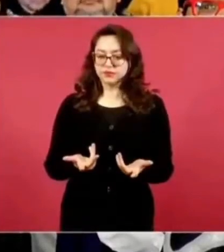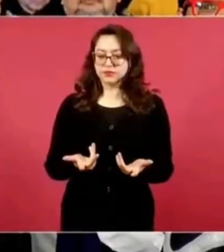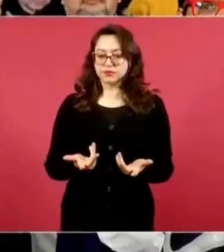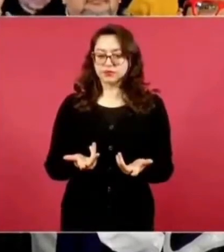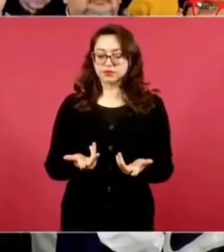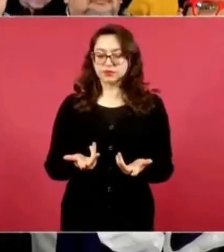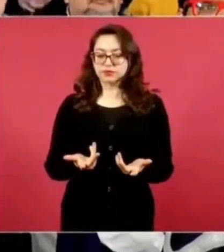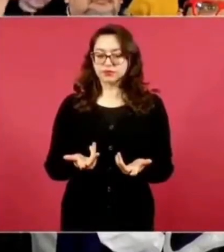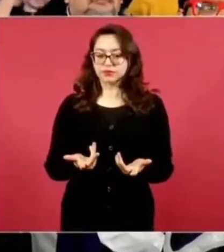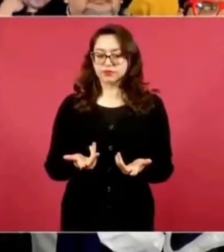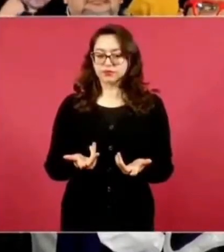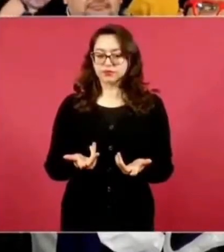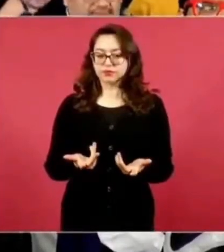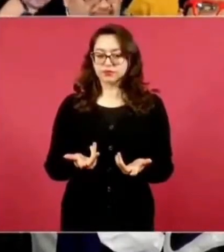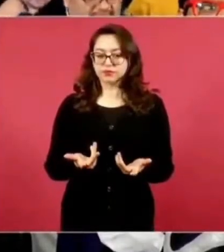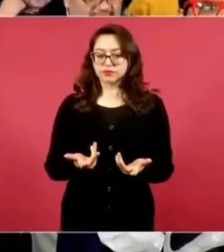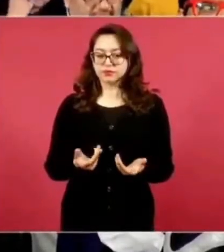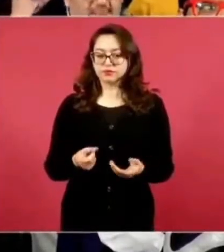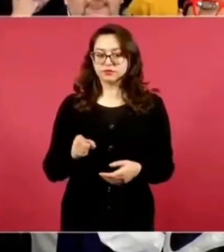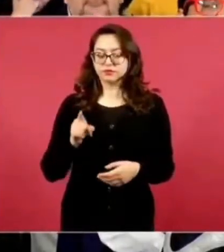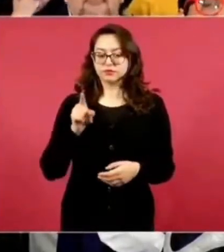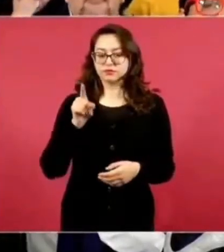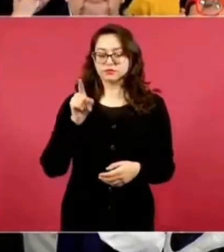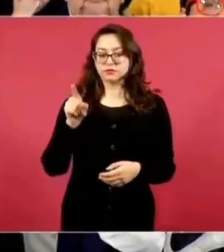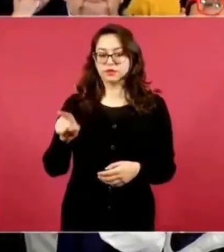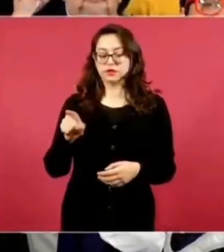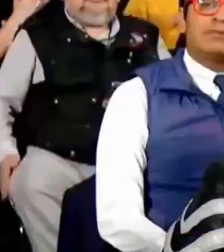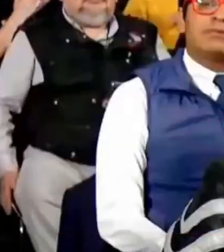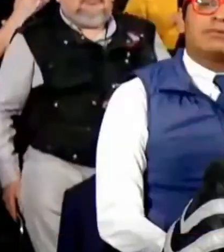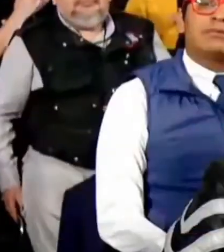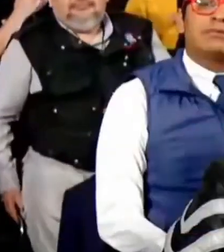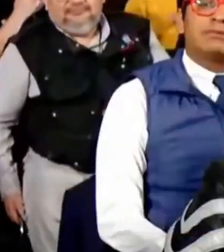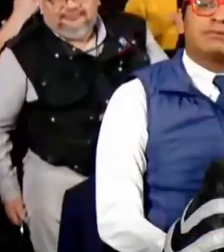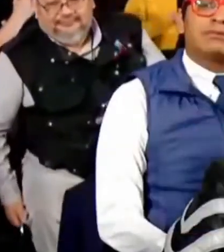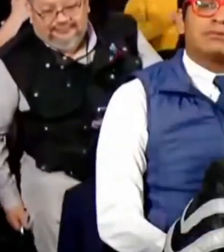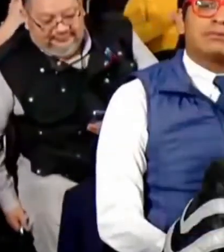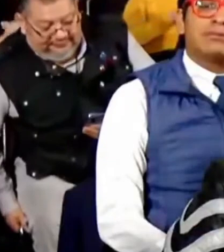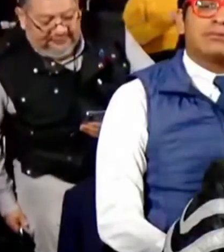comisionada federal de competencia económica,